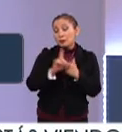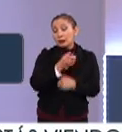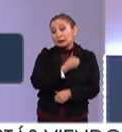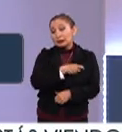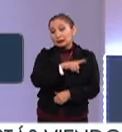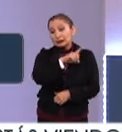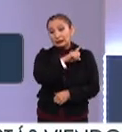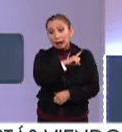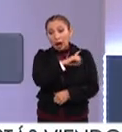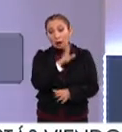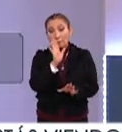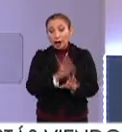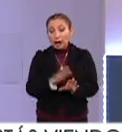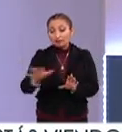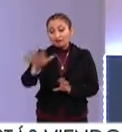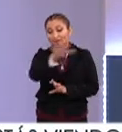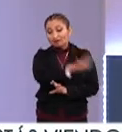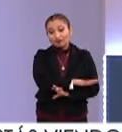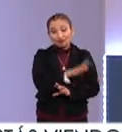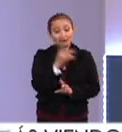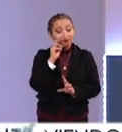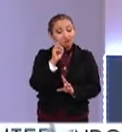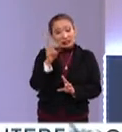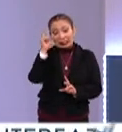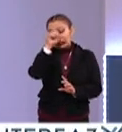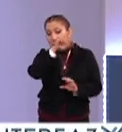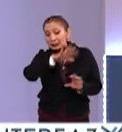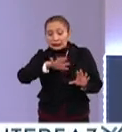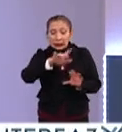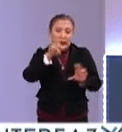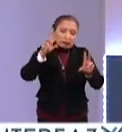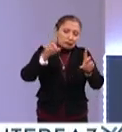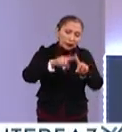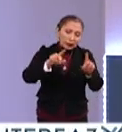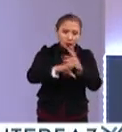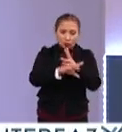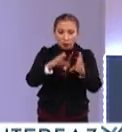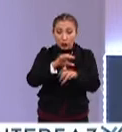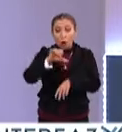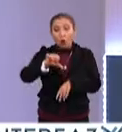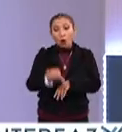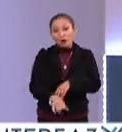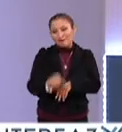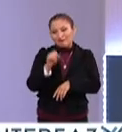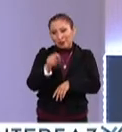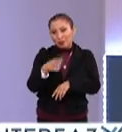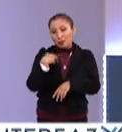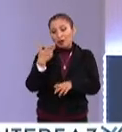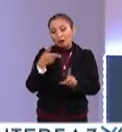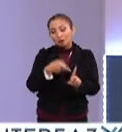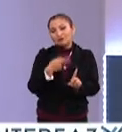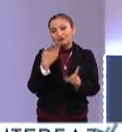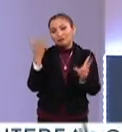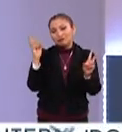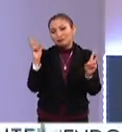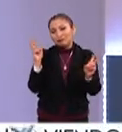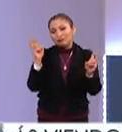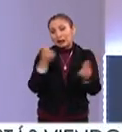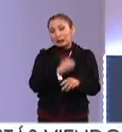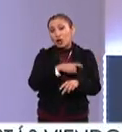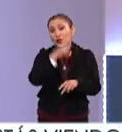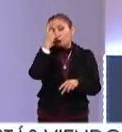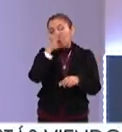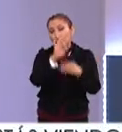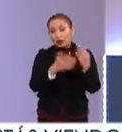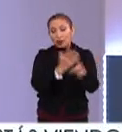salud, sobre todo en una sociedad tan compleja en varios términos. Así que hoy precisamente toca nuestra sección de salud